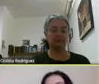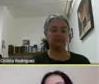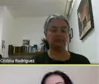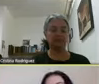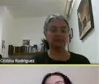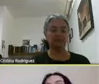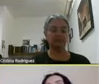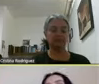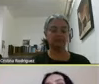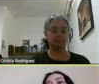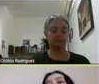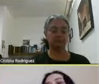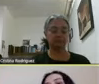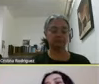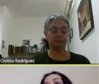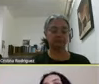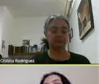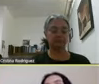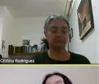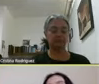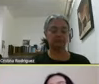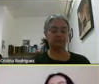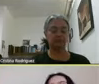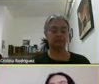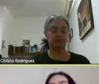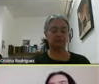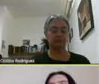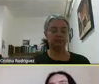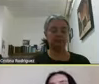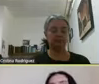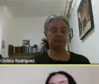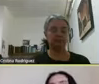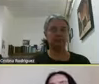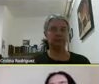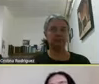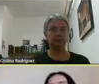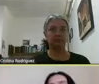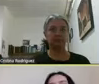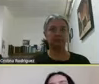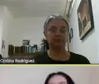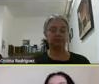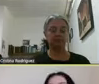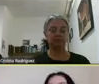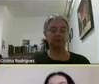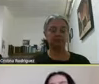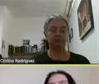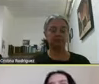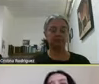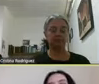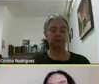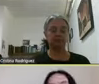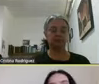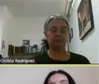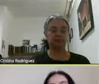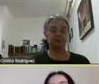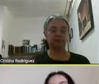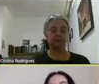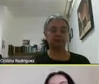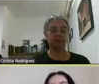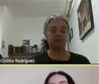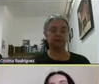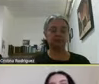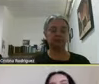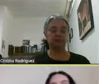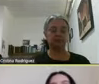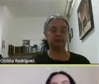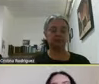vainas sinoviales, que depende del grado del esguince, también se pueden llegar a inflamar o a lesionar, y también tenemos que tomar